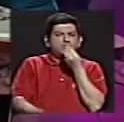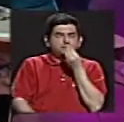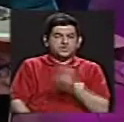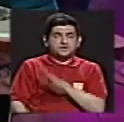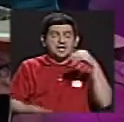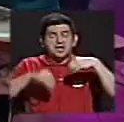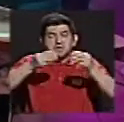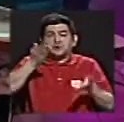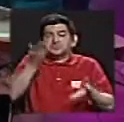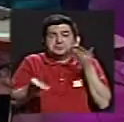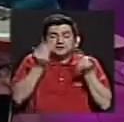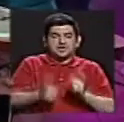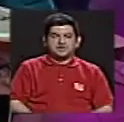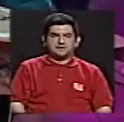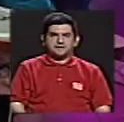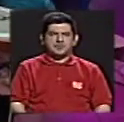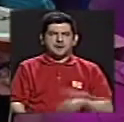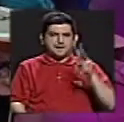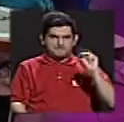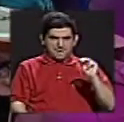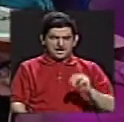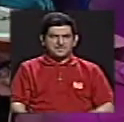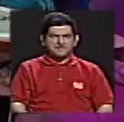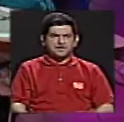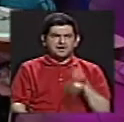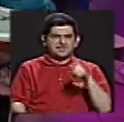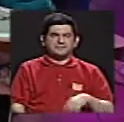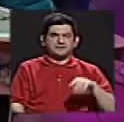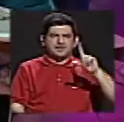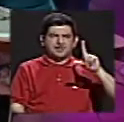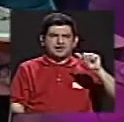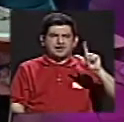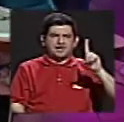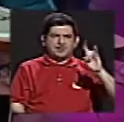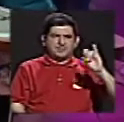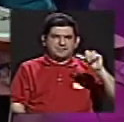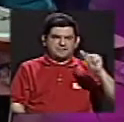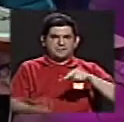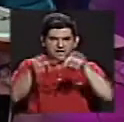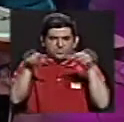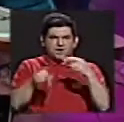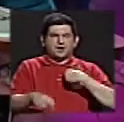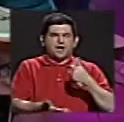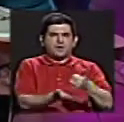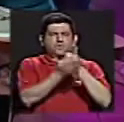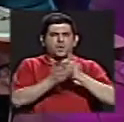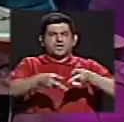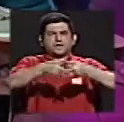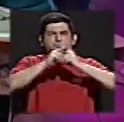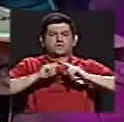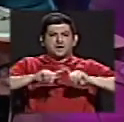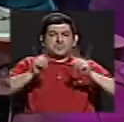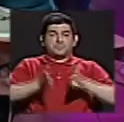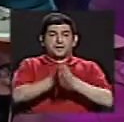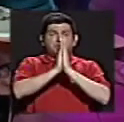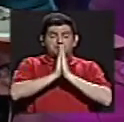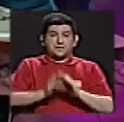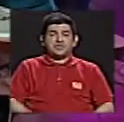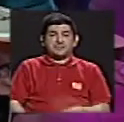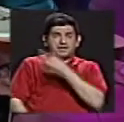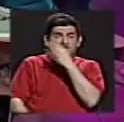pueda vender. Dice Maribel del asentamiento La Lidia, que nos llama, dice, a una la quieren ayudar con un préstamo, pero le piden que hipoteque